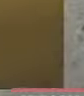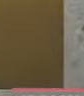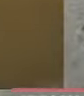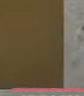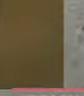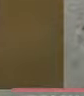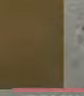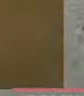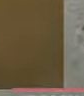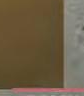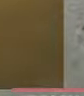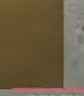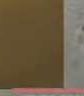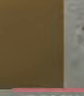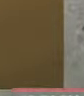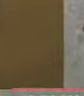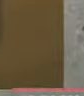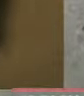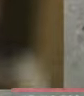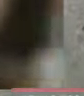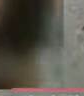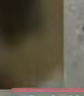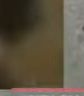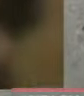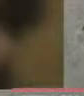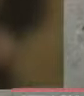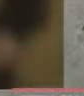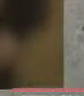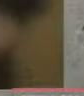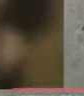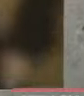la gran posibilidad de ir grabando faltas cuadras